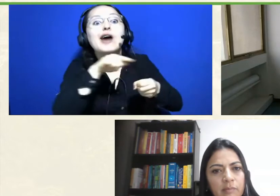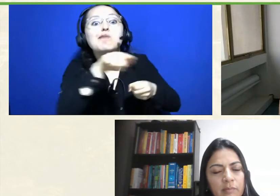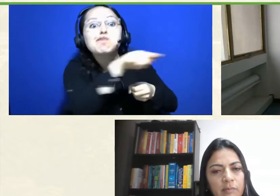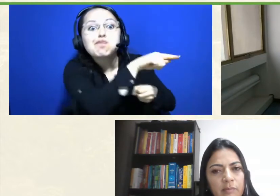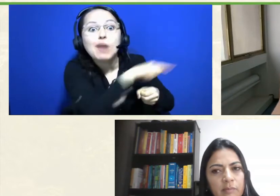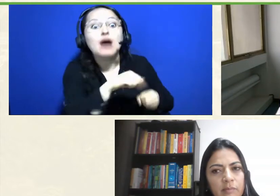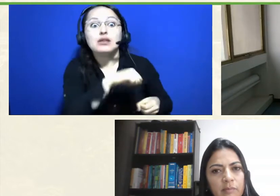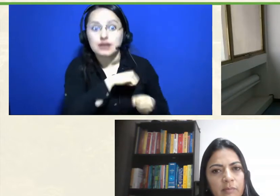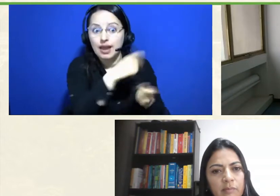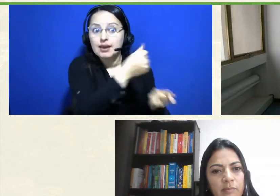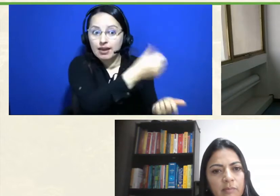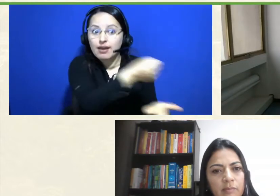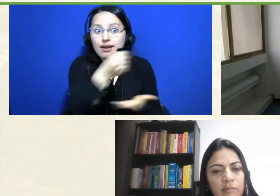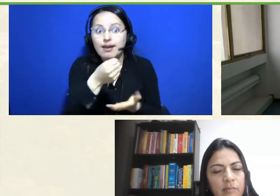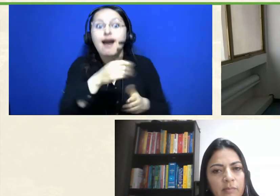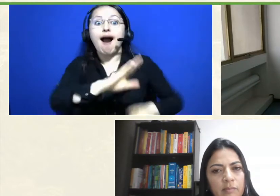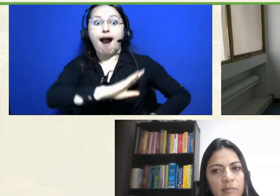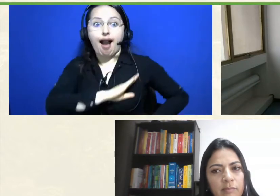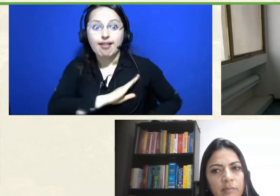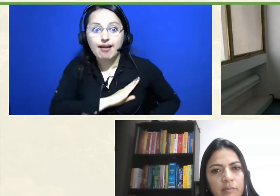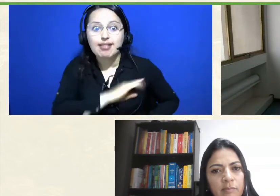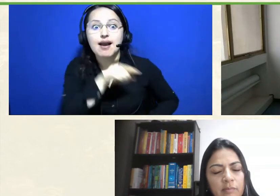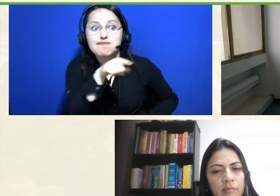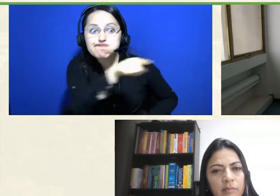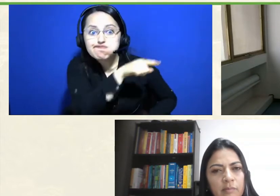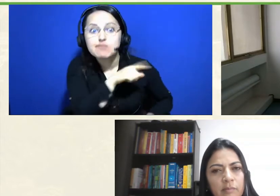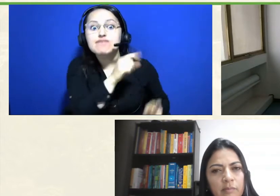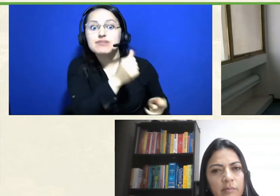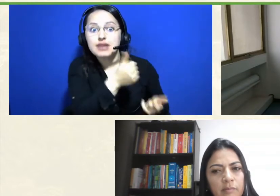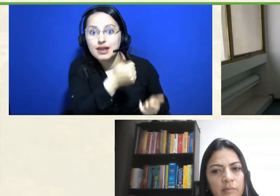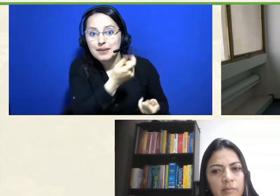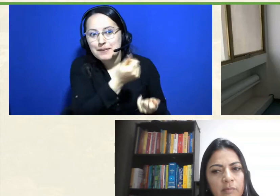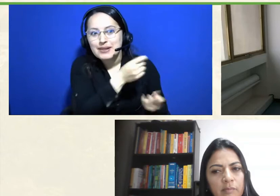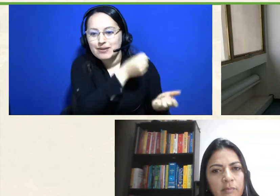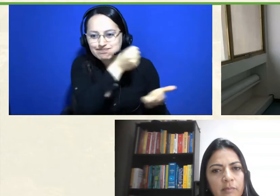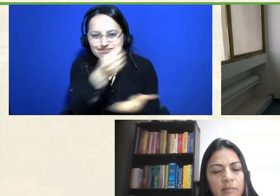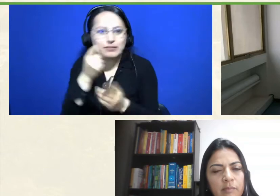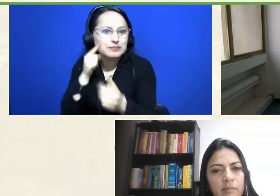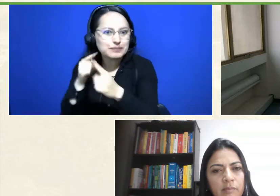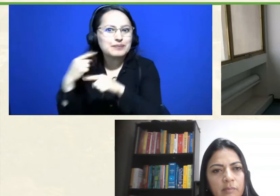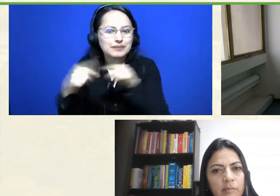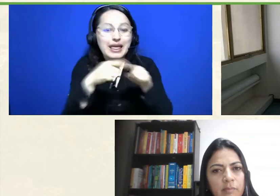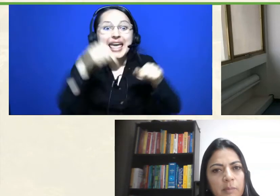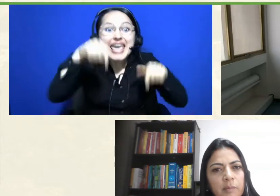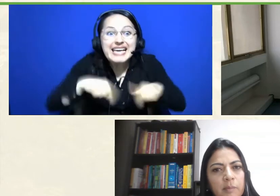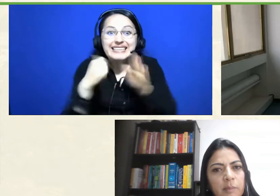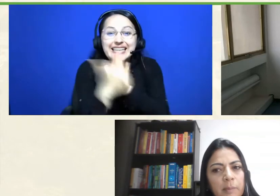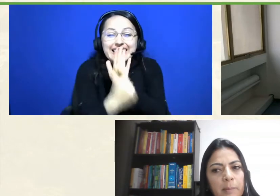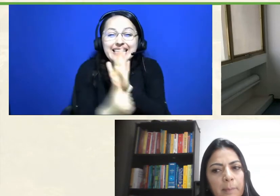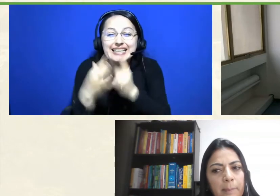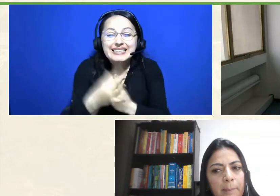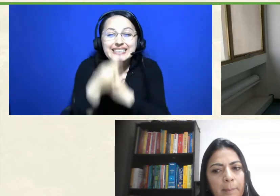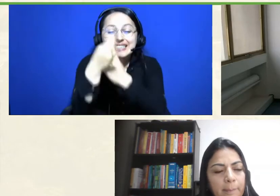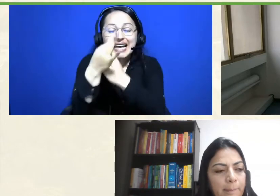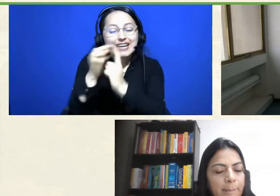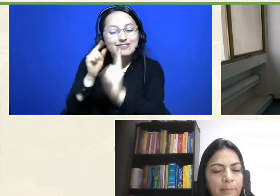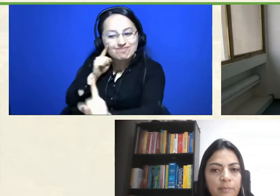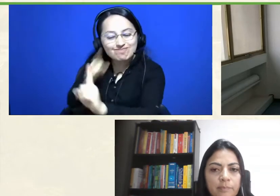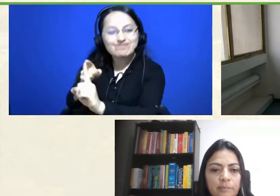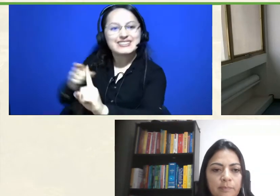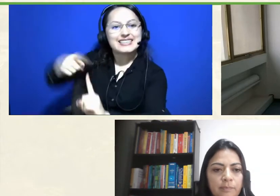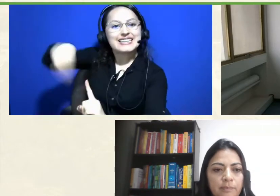la alcaldía en sus diferentes entidades tiene presupuestos, pero este programa atiende precisamente esa necesidad que